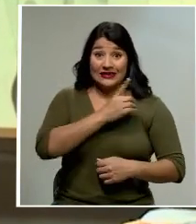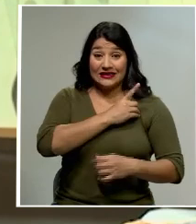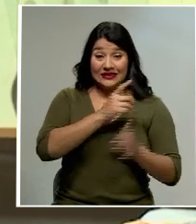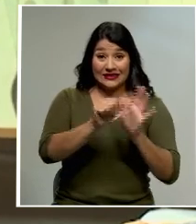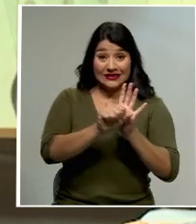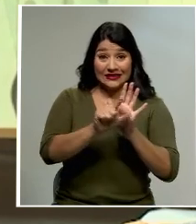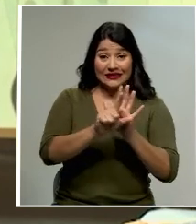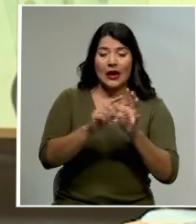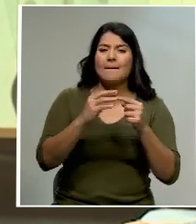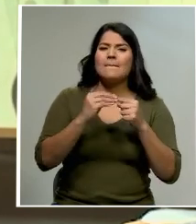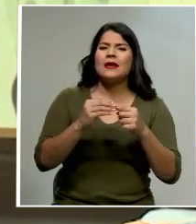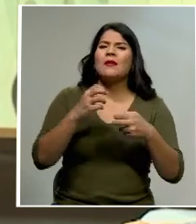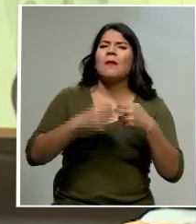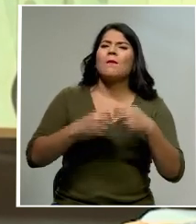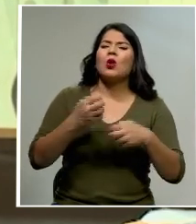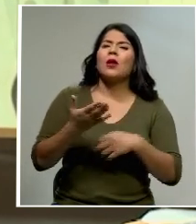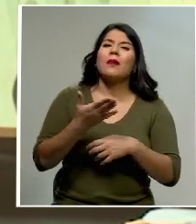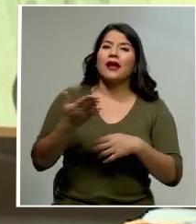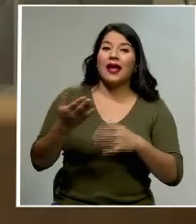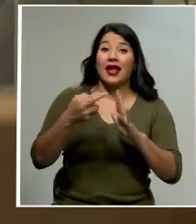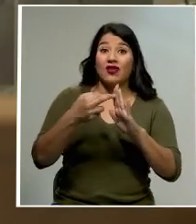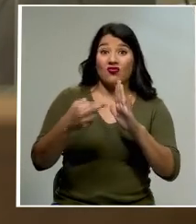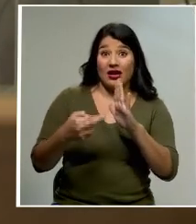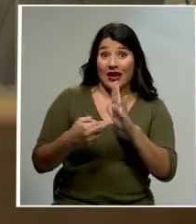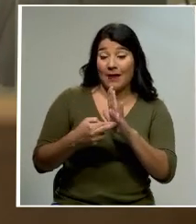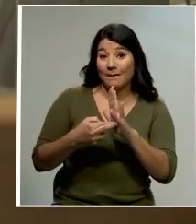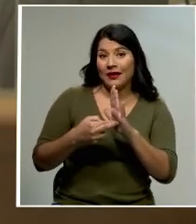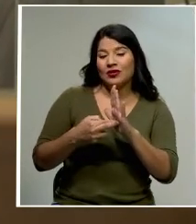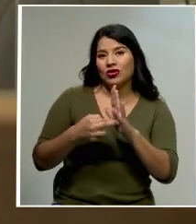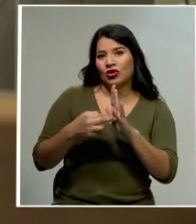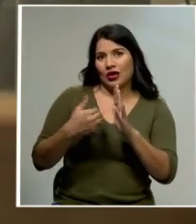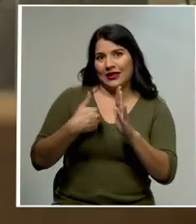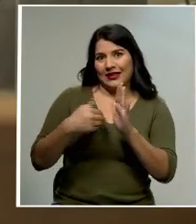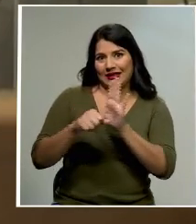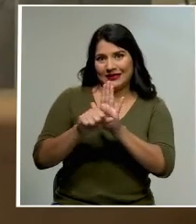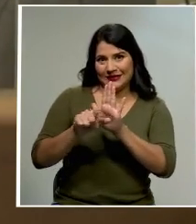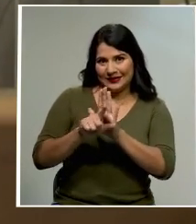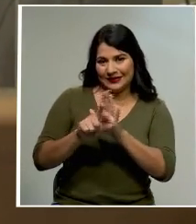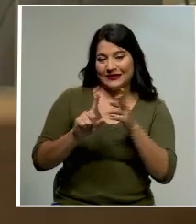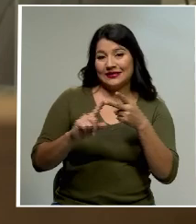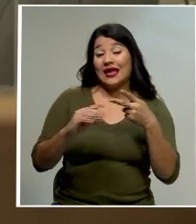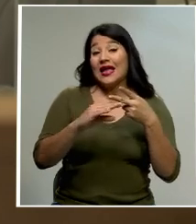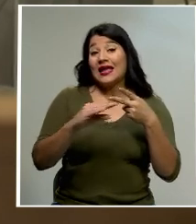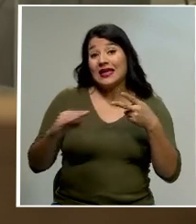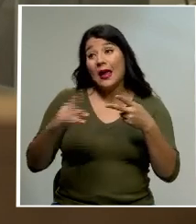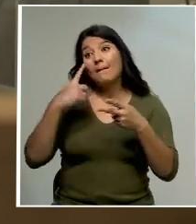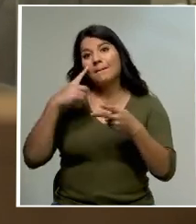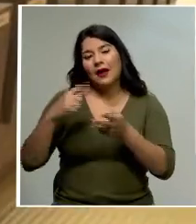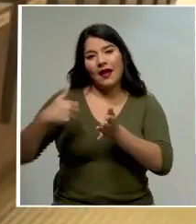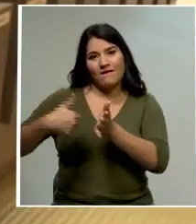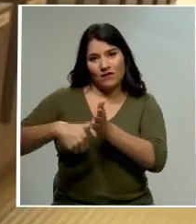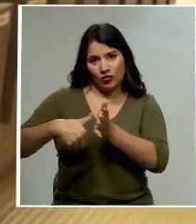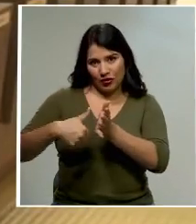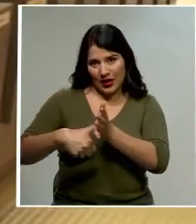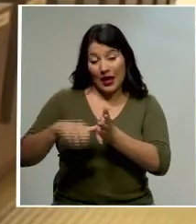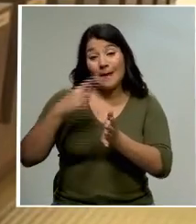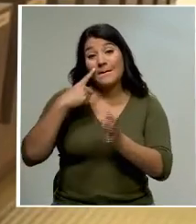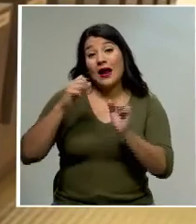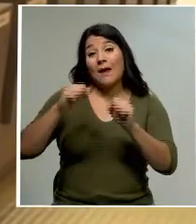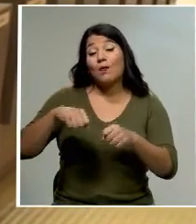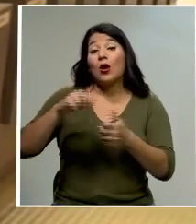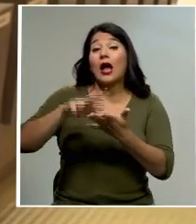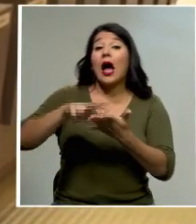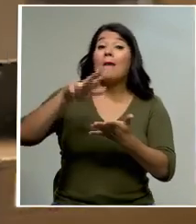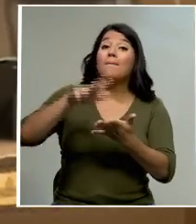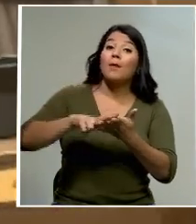problema radica en lo que es el reglamento legislativo y por supuesto en la votación de los legisladores para la aprobación o